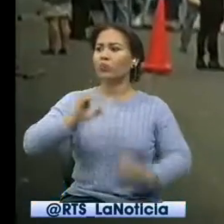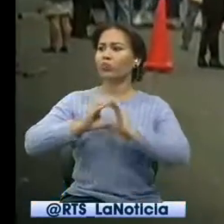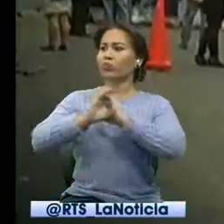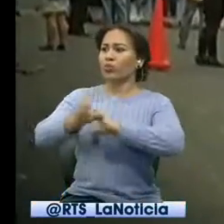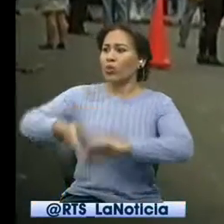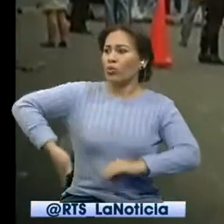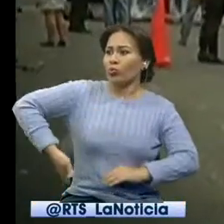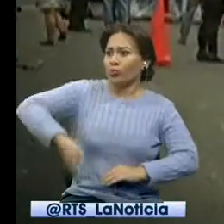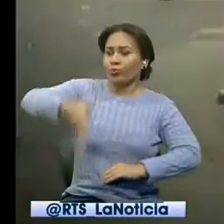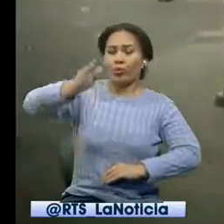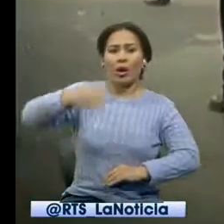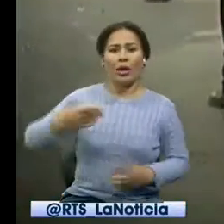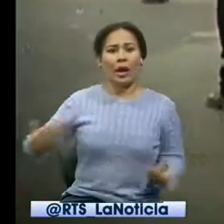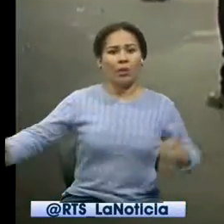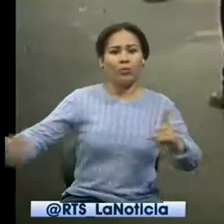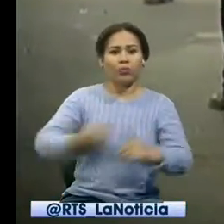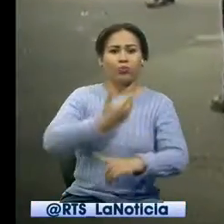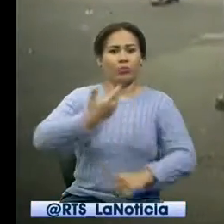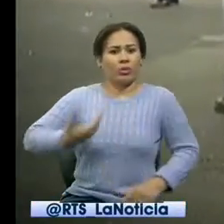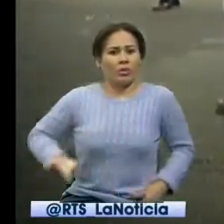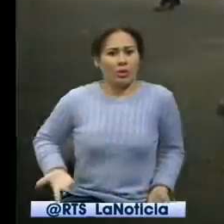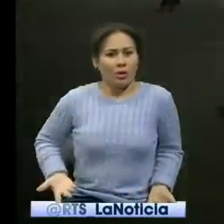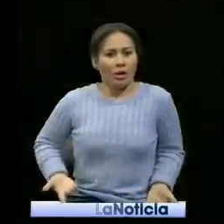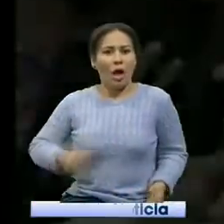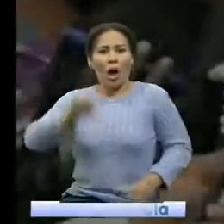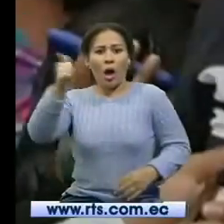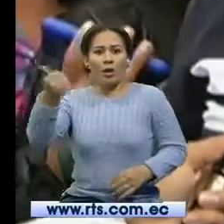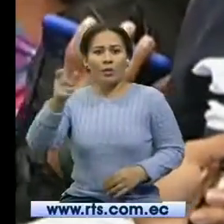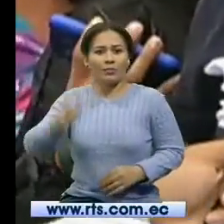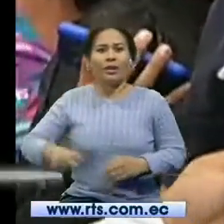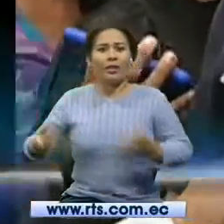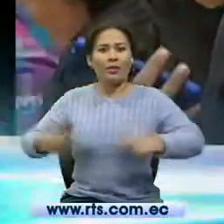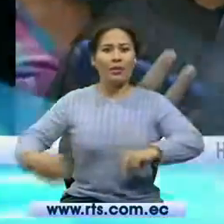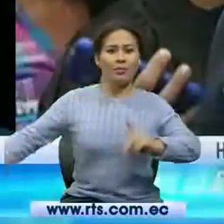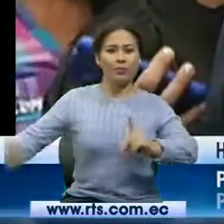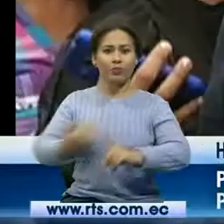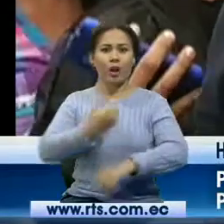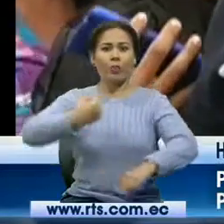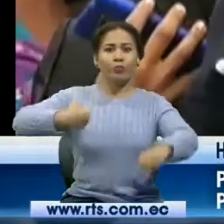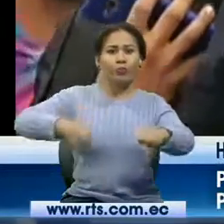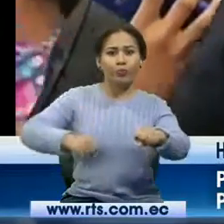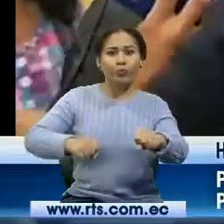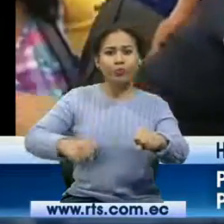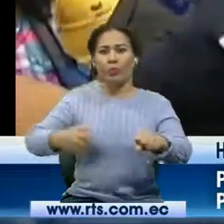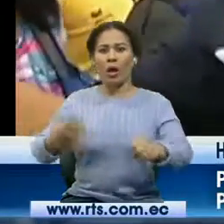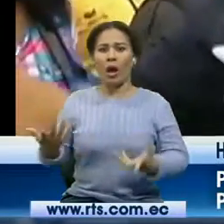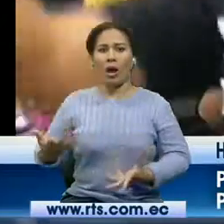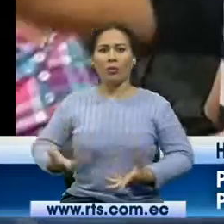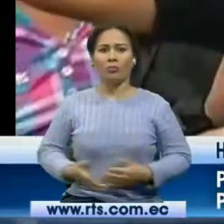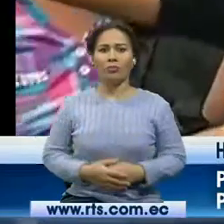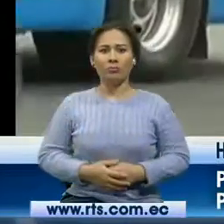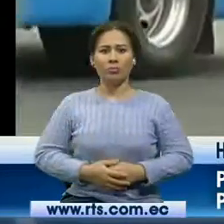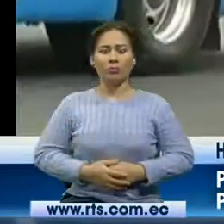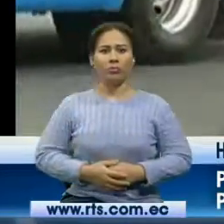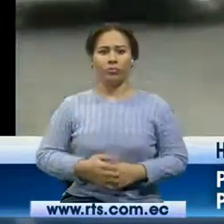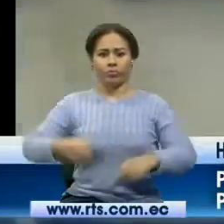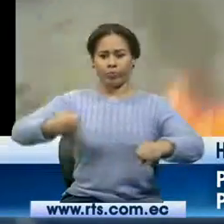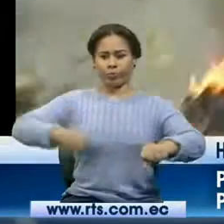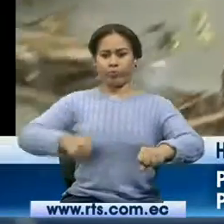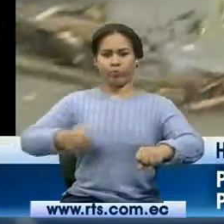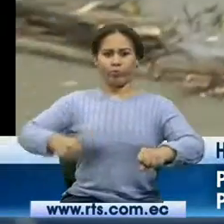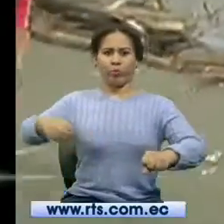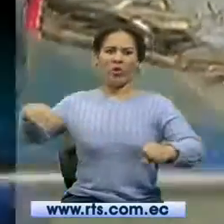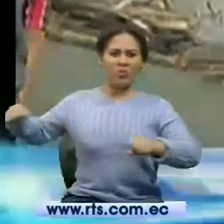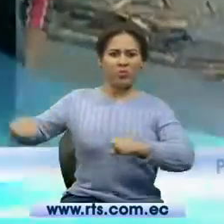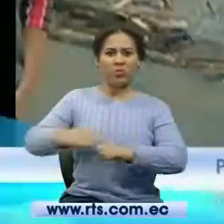iba a pagar la luz y él salió de mañana a pagar la luz. Yo vivo al lado de él. Un muchacho con una moto, muy lujoso, él caprichoso para pasarse,